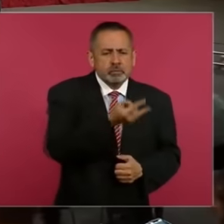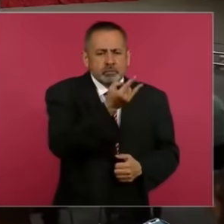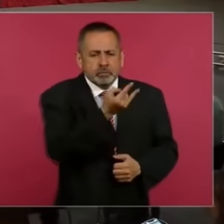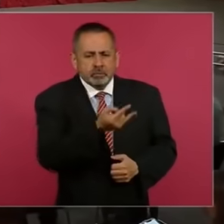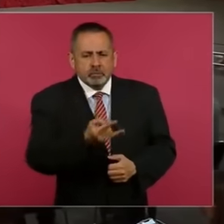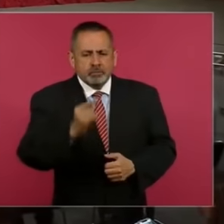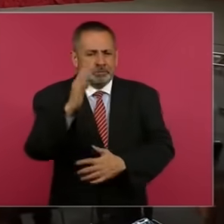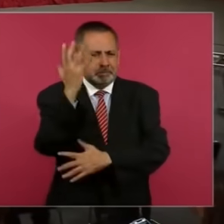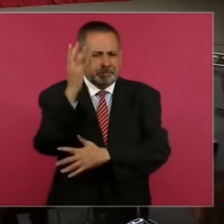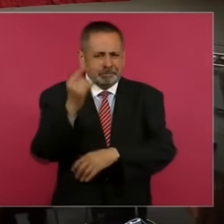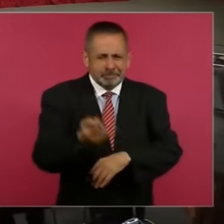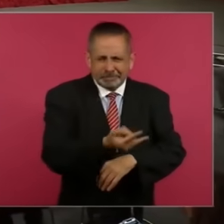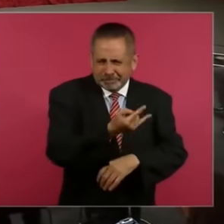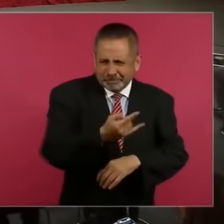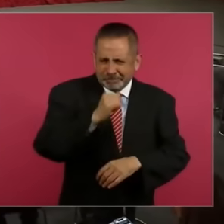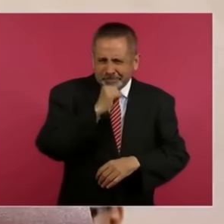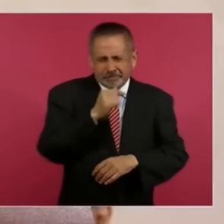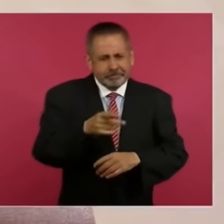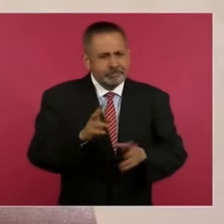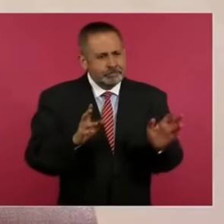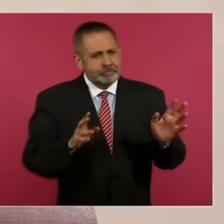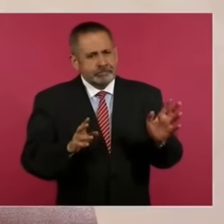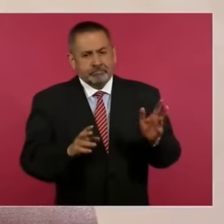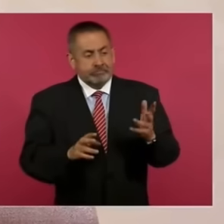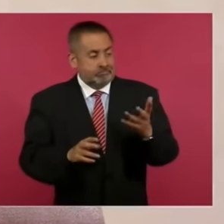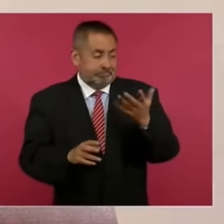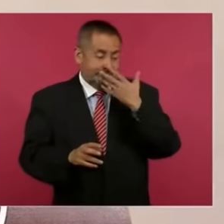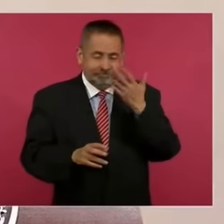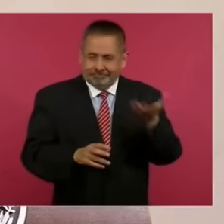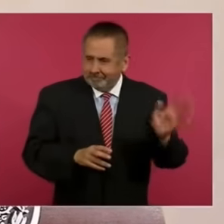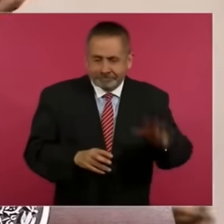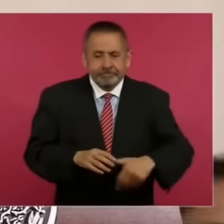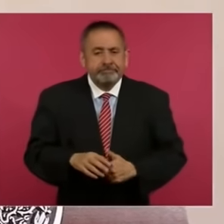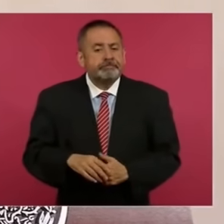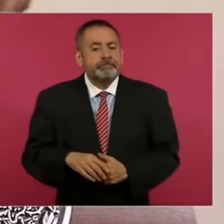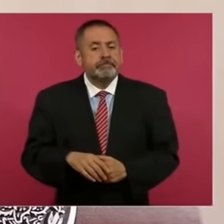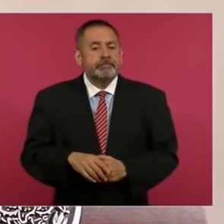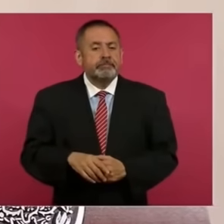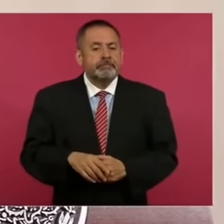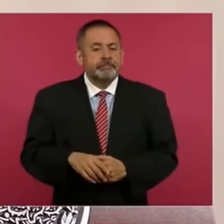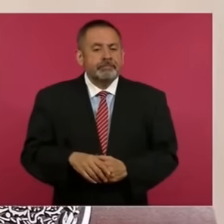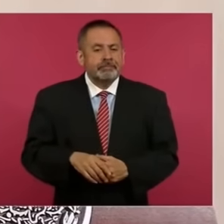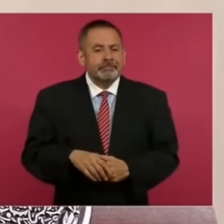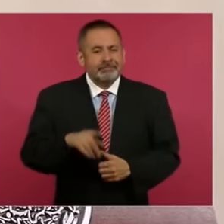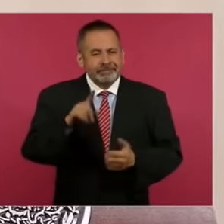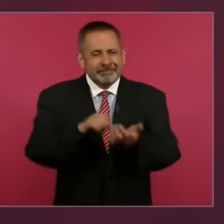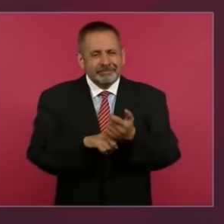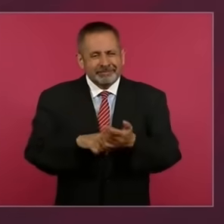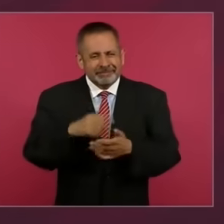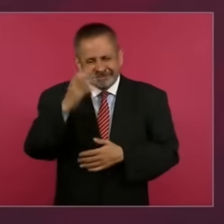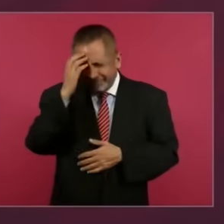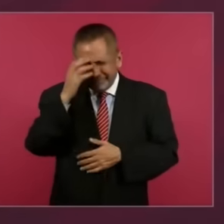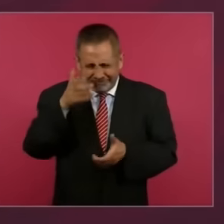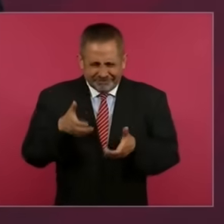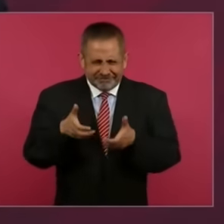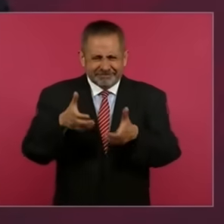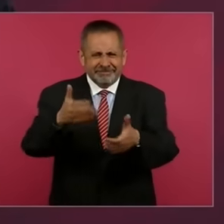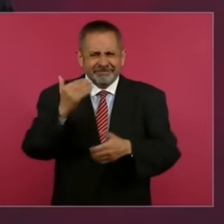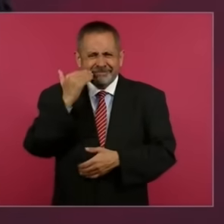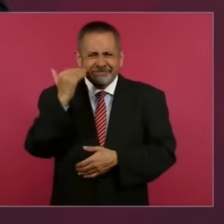y sería muy bueno eso, ¿no? Y luego la calle chueca, ¿cómo lo ven?